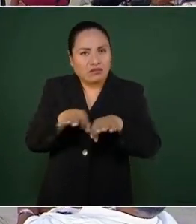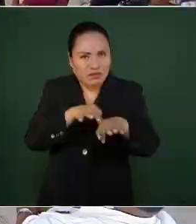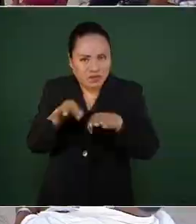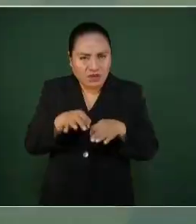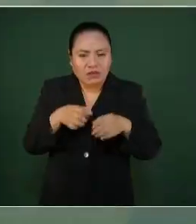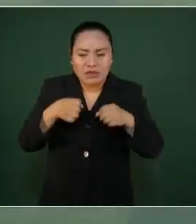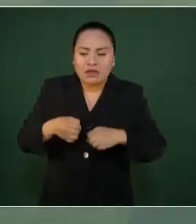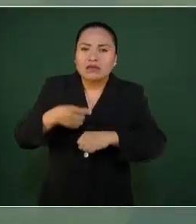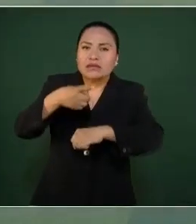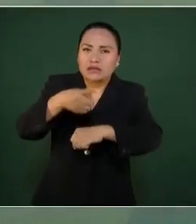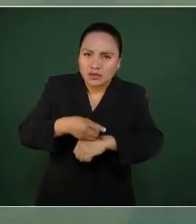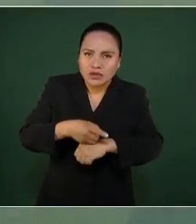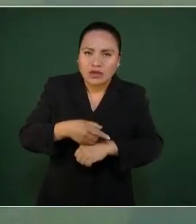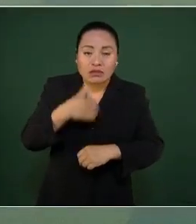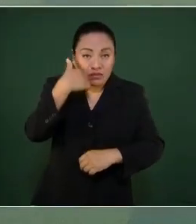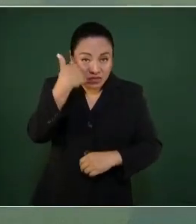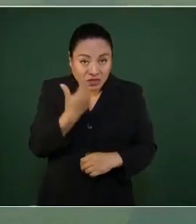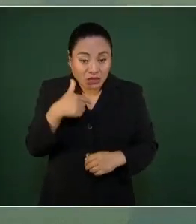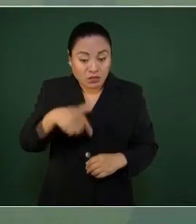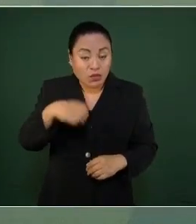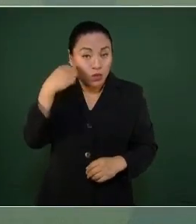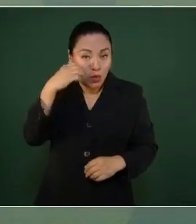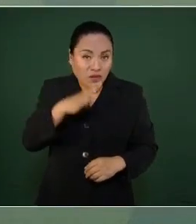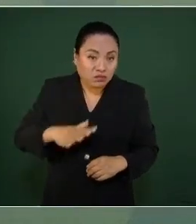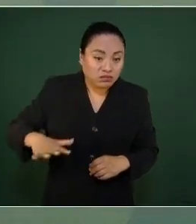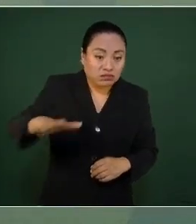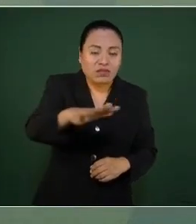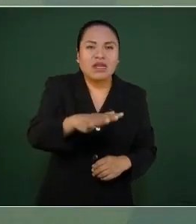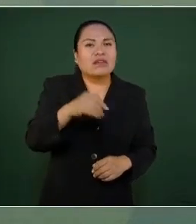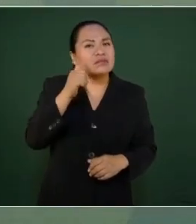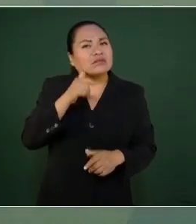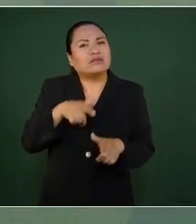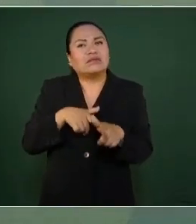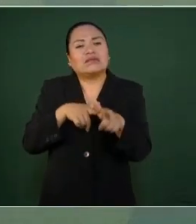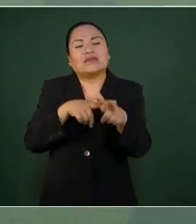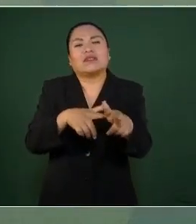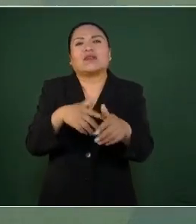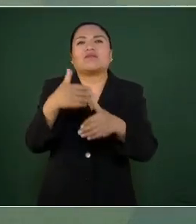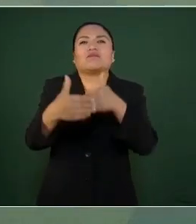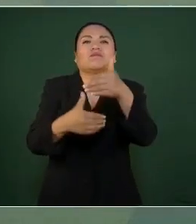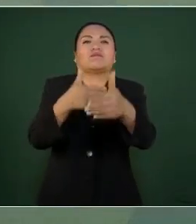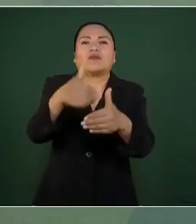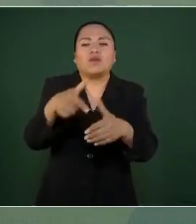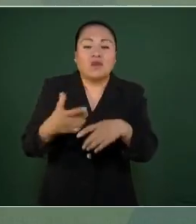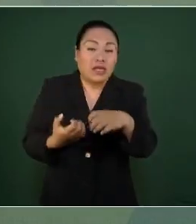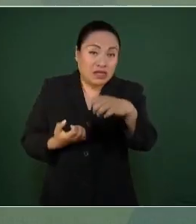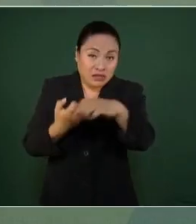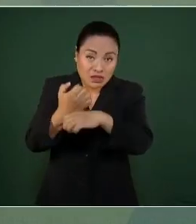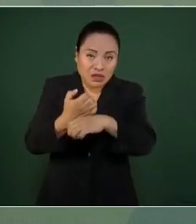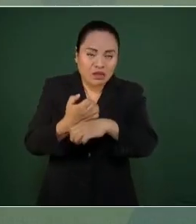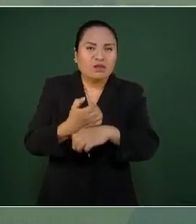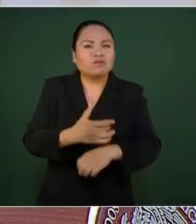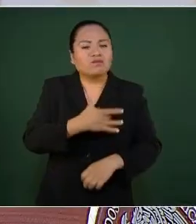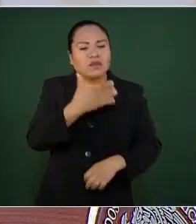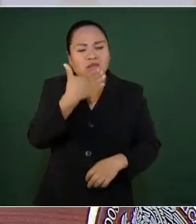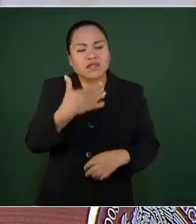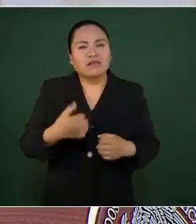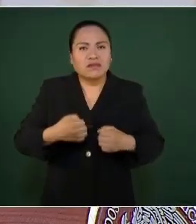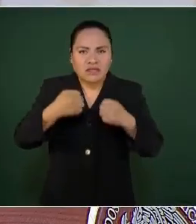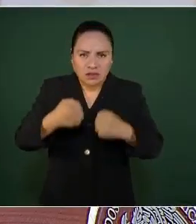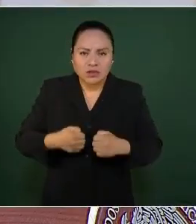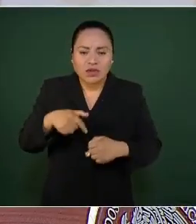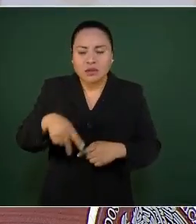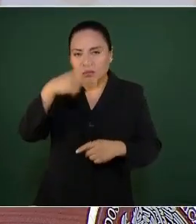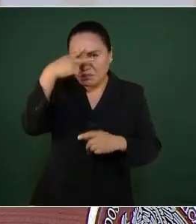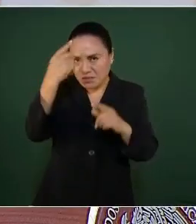de Seguridad. Queremos que Oaxaca siga siendo una de las entidades más seguras de nuestro